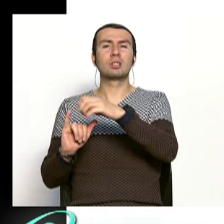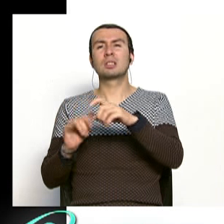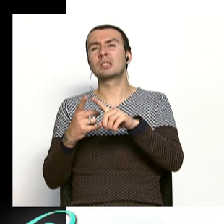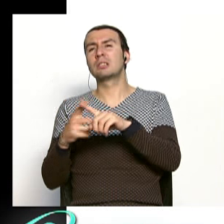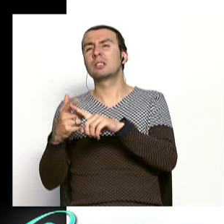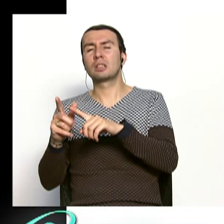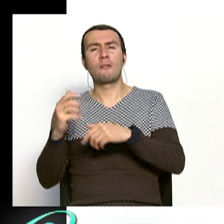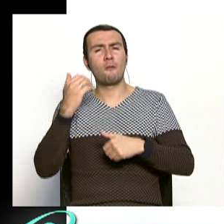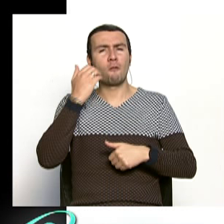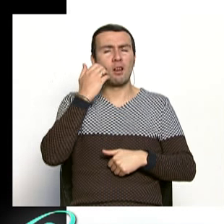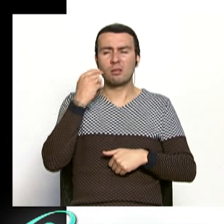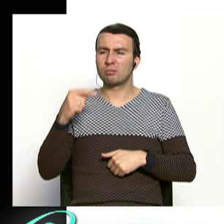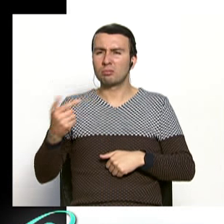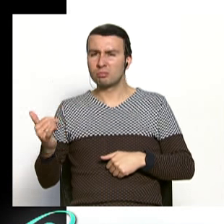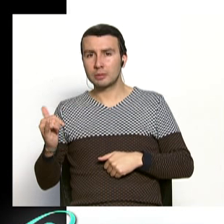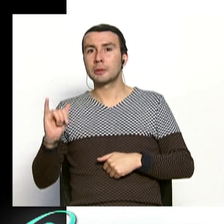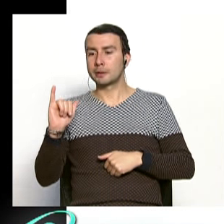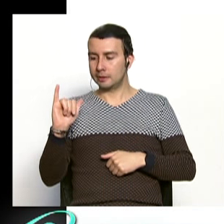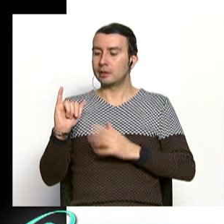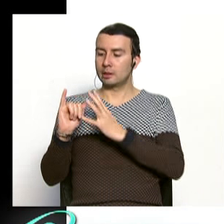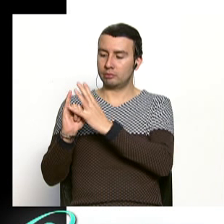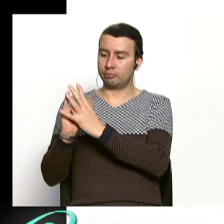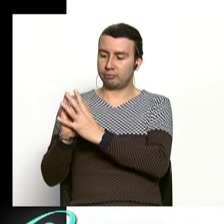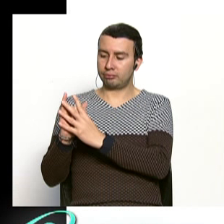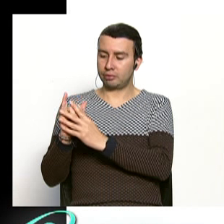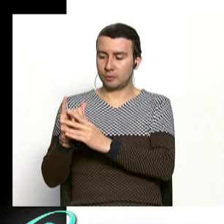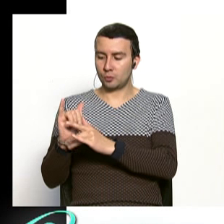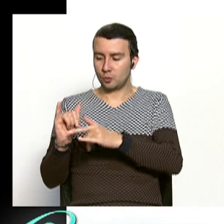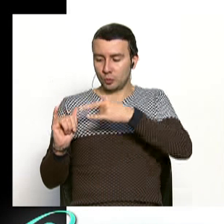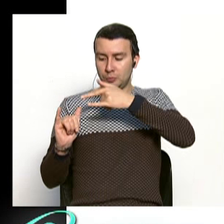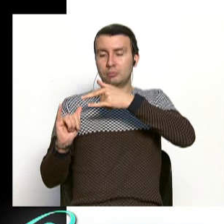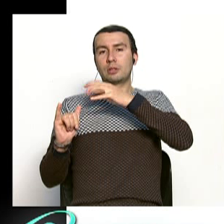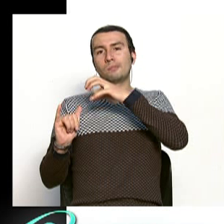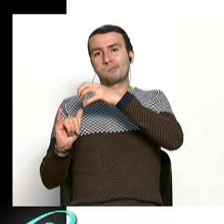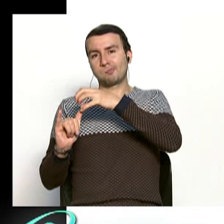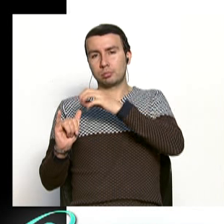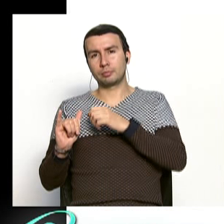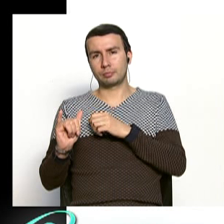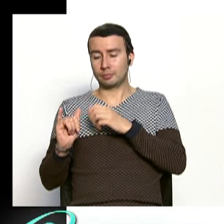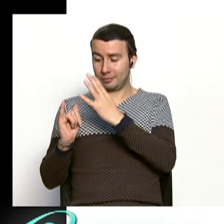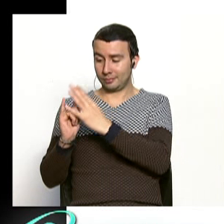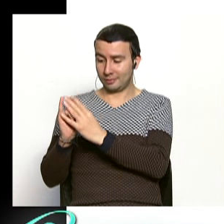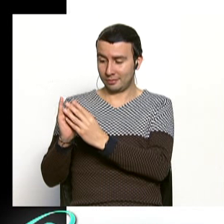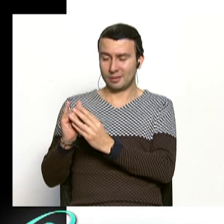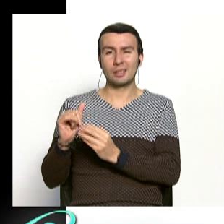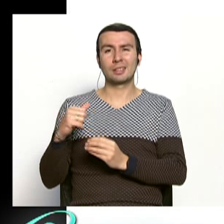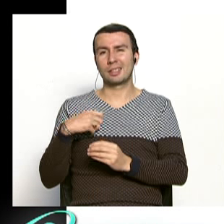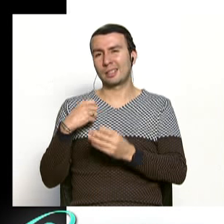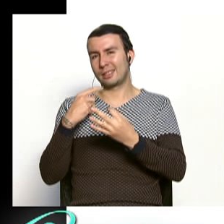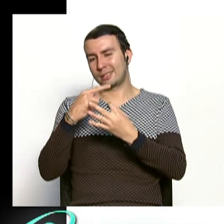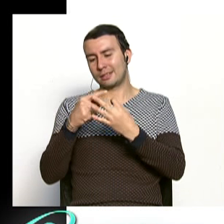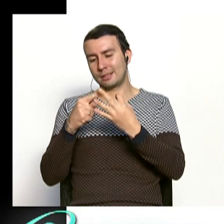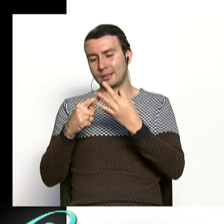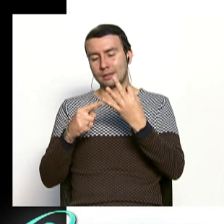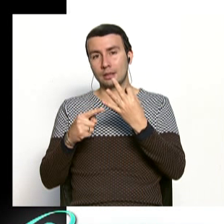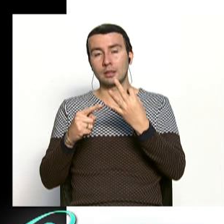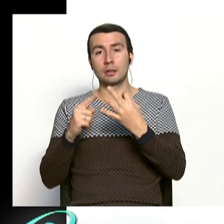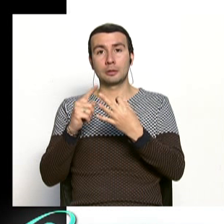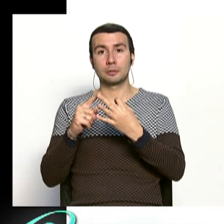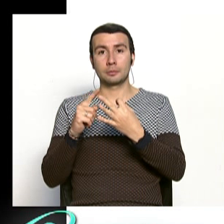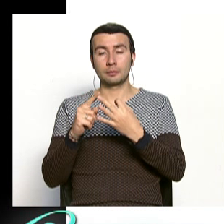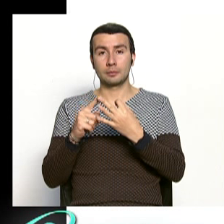ovarios una de ellas es la endometriosis eh la endometriosis tiene tres presentaciones diferentes una es la